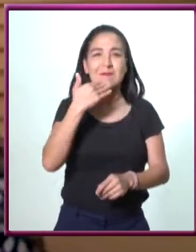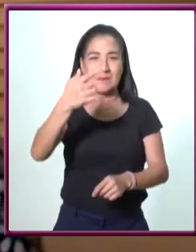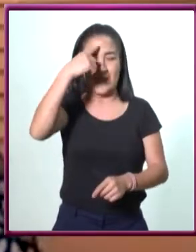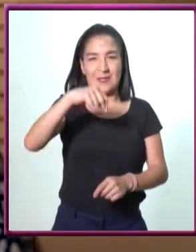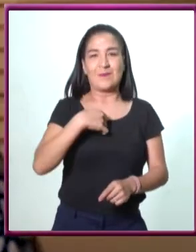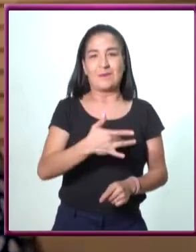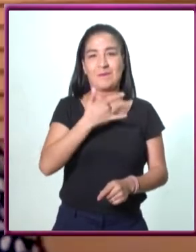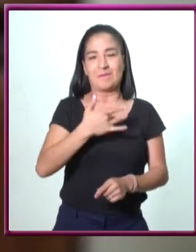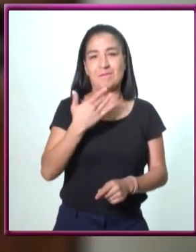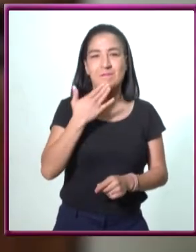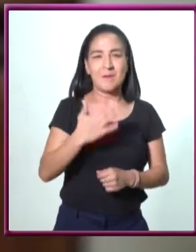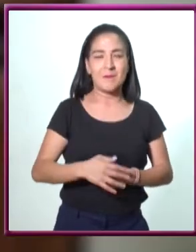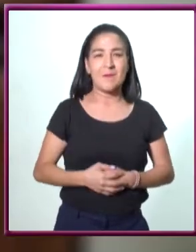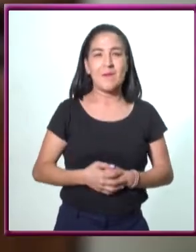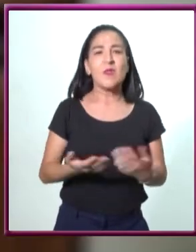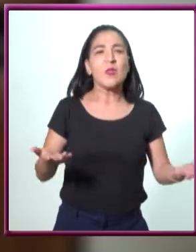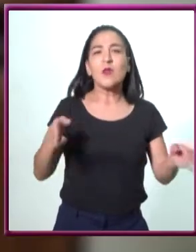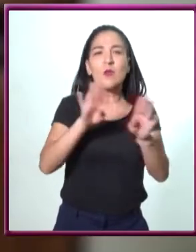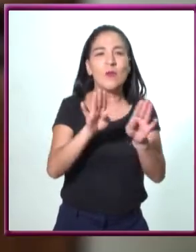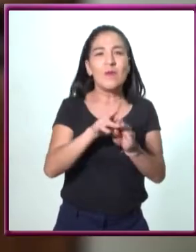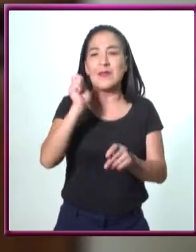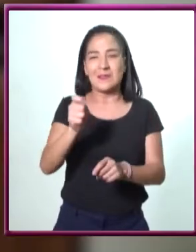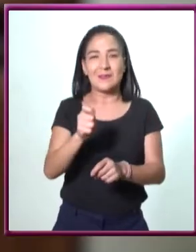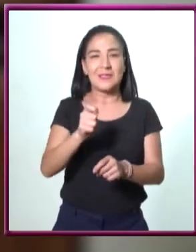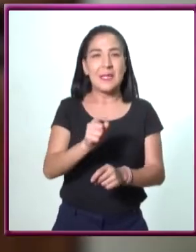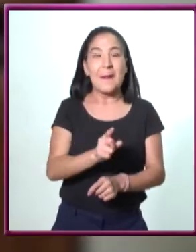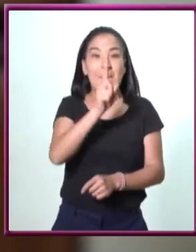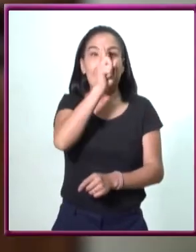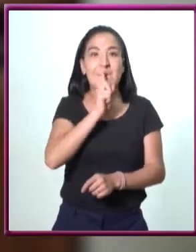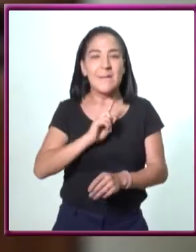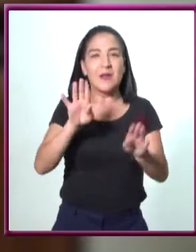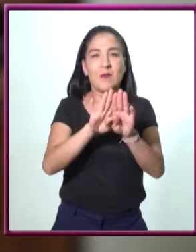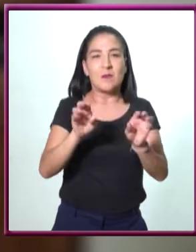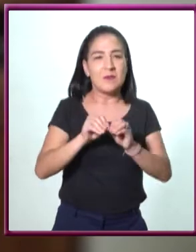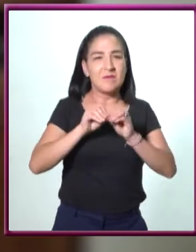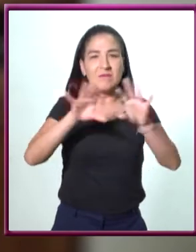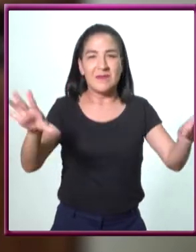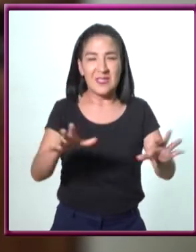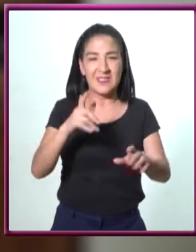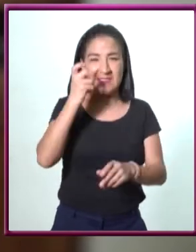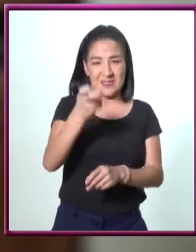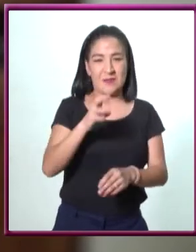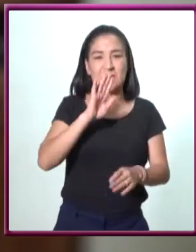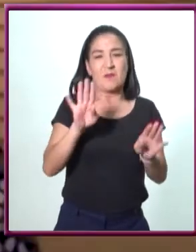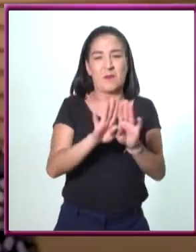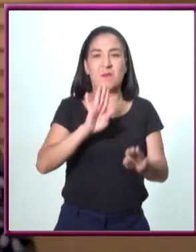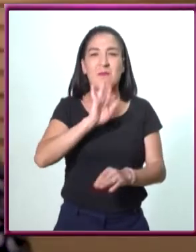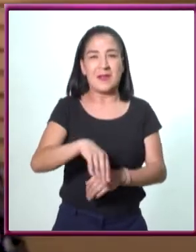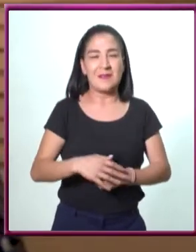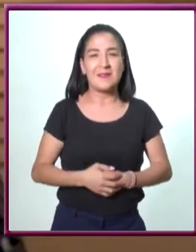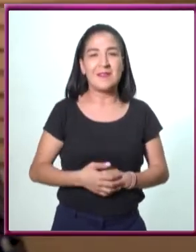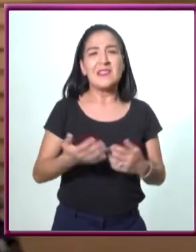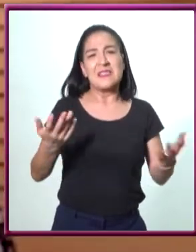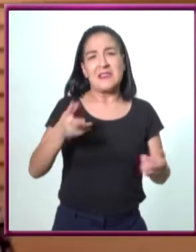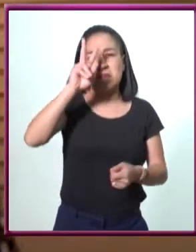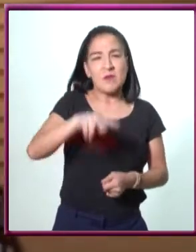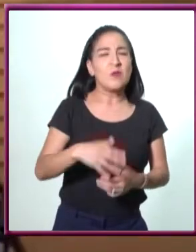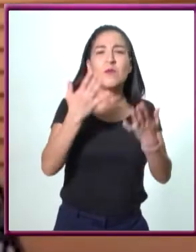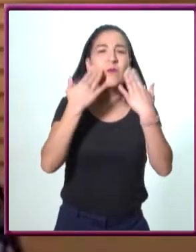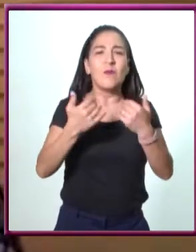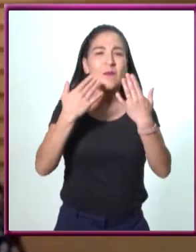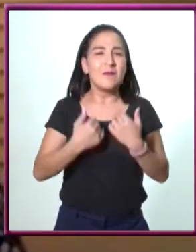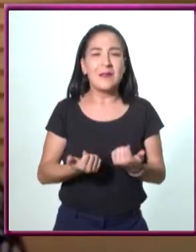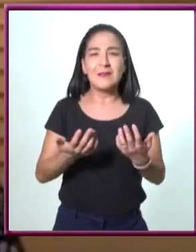mi bienestar. ¿Cómo es que se mide el impacto de una mentira? ¿Es por lo descabellado de ella? En realidad